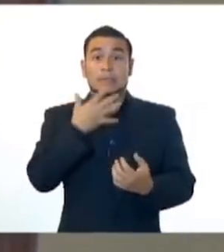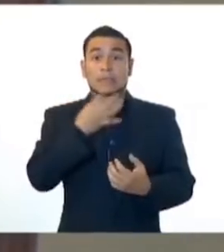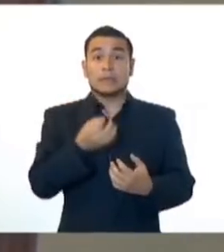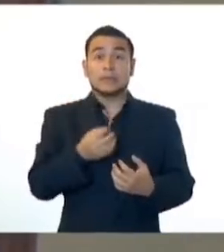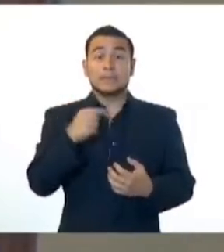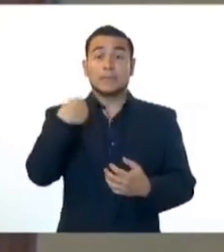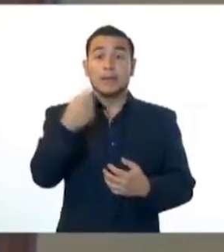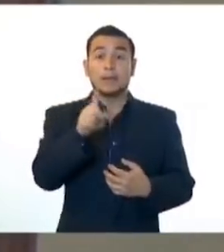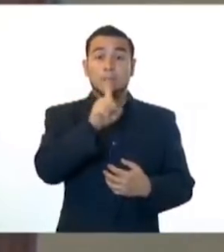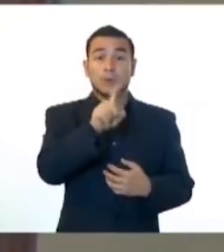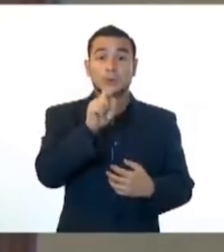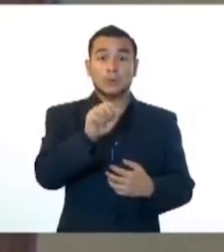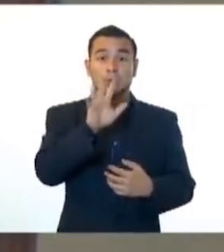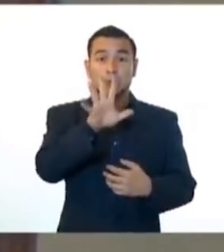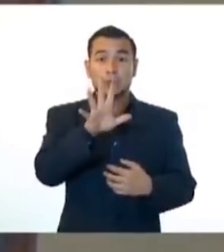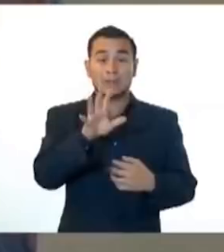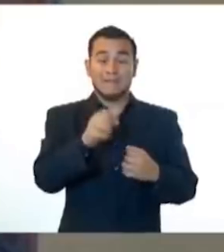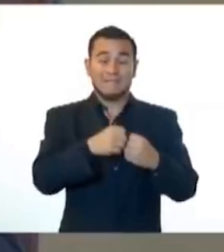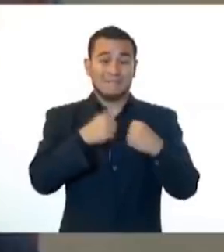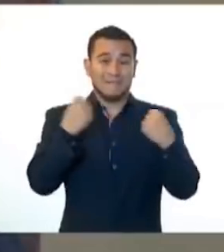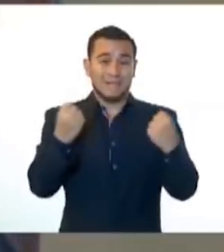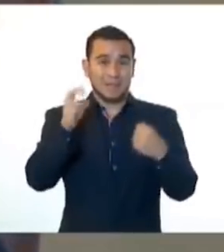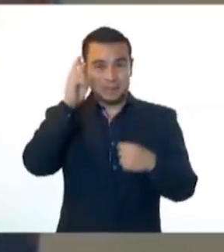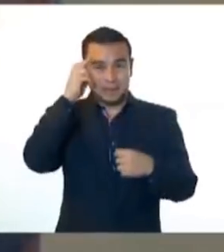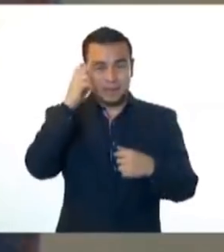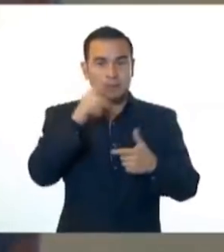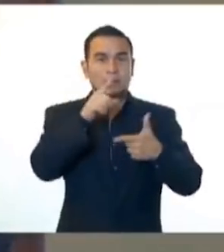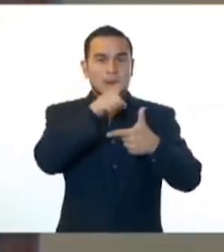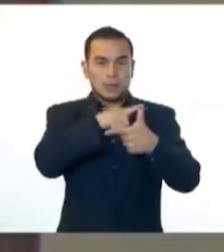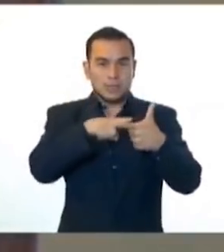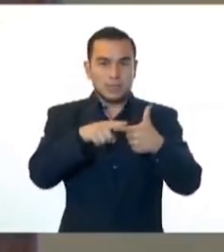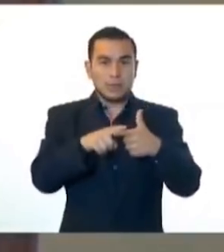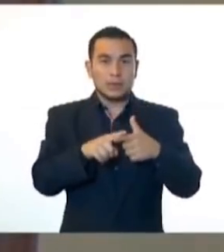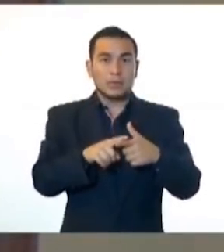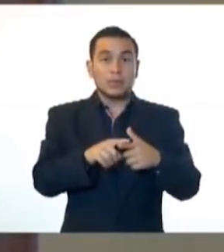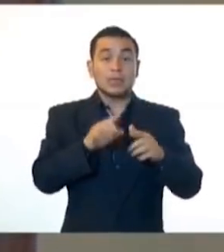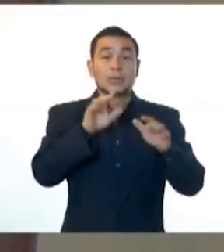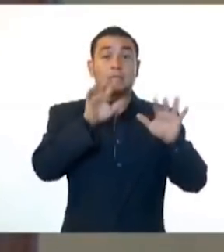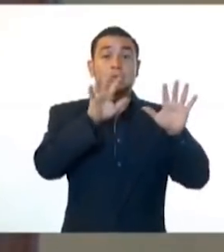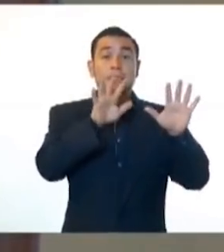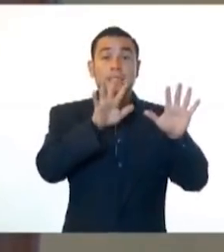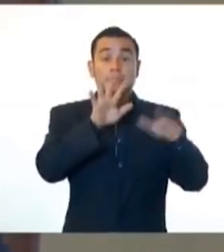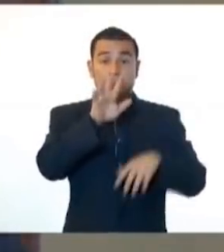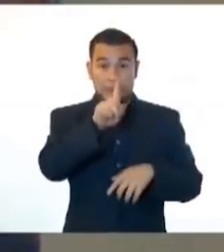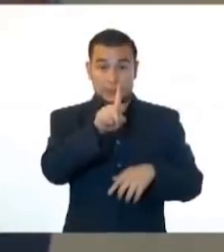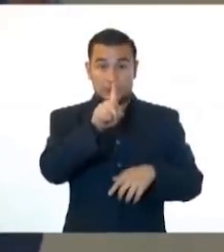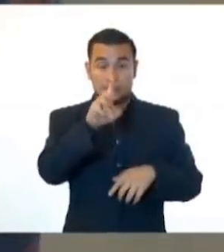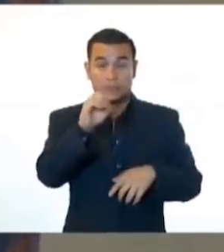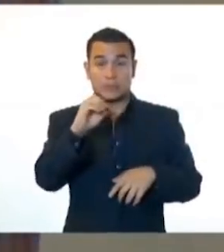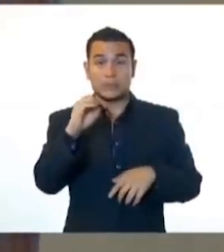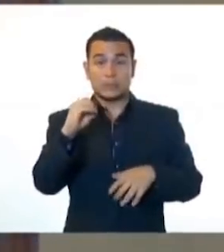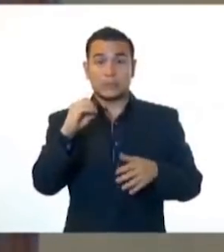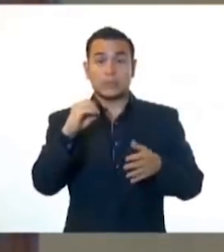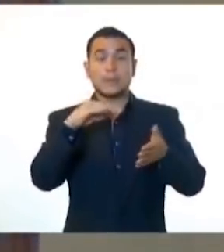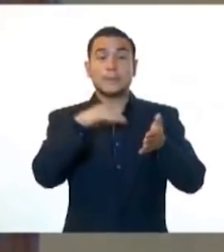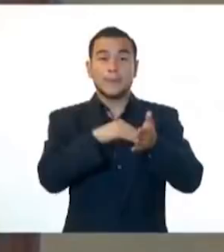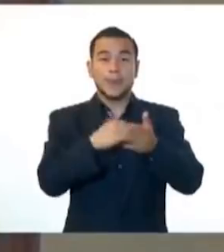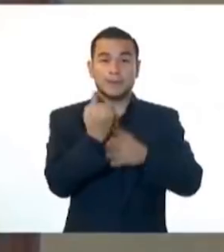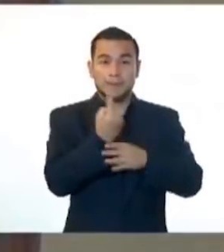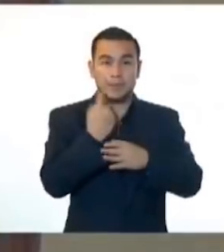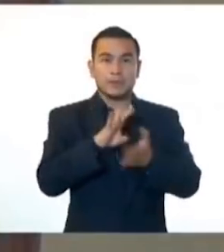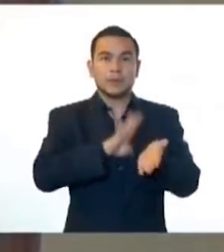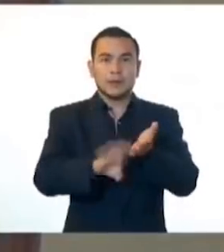calle mañana tratando de cobrar el subsidio. Entonces hemos dividido en 15 tandas de 100.000 viviendas diarias. Entonces vamos a beneficiar